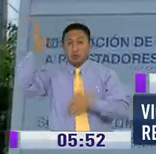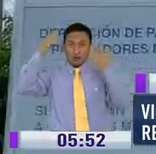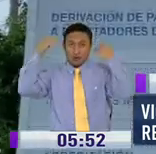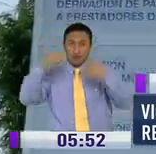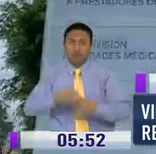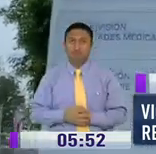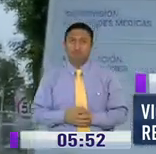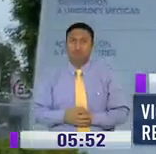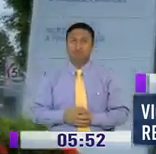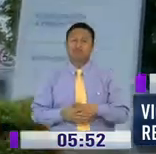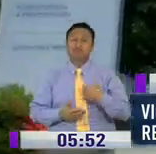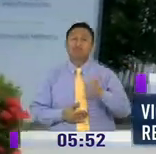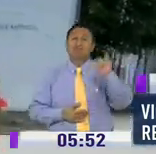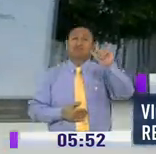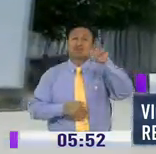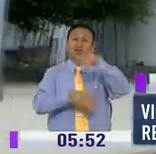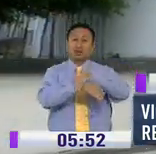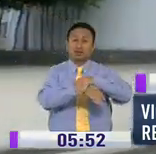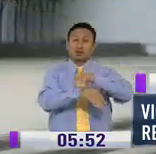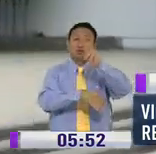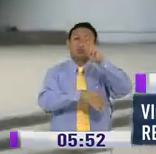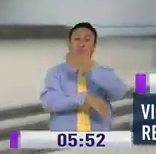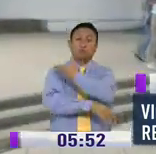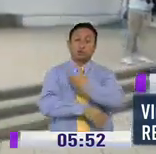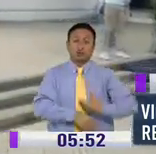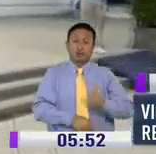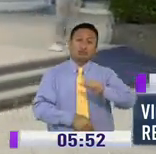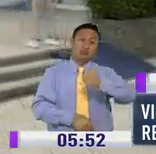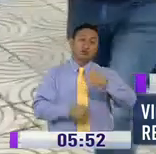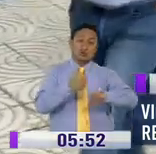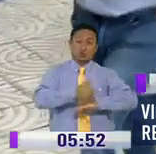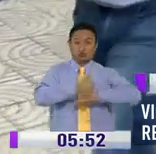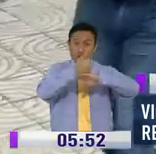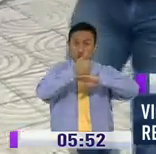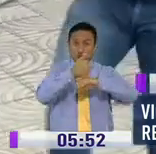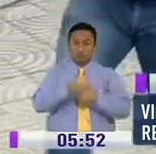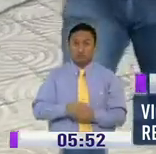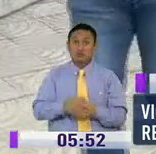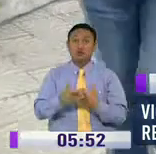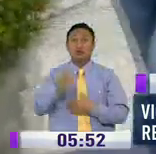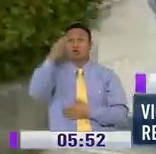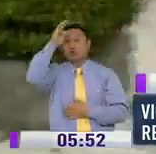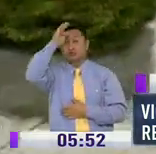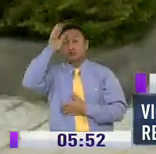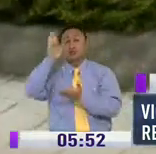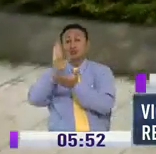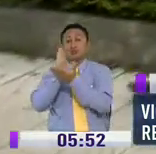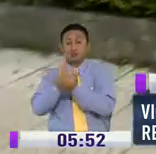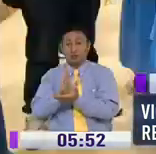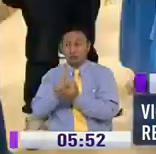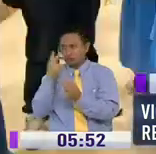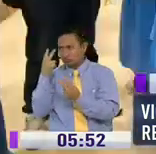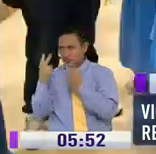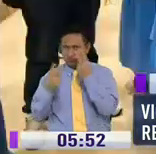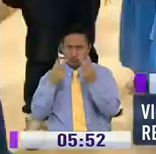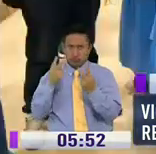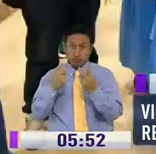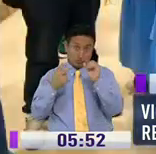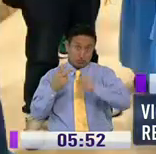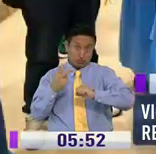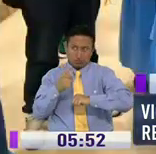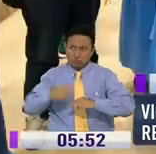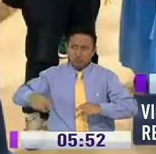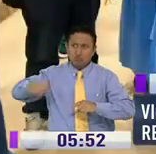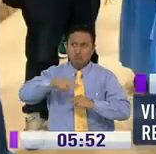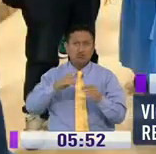En tanto, el sábado por la tarde, el vicepresidente y otras autoridades estuvieron en el hospital del IES de Guayaquil para constatar la